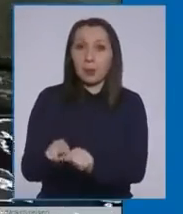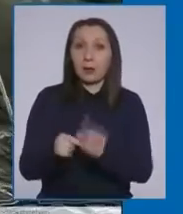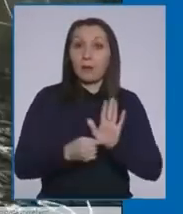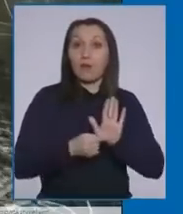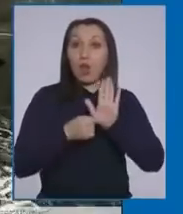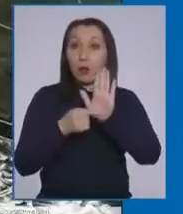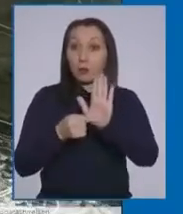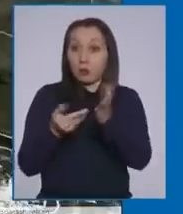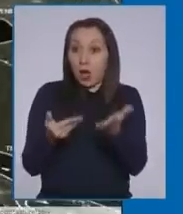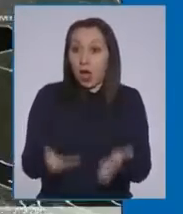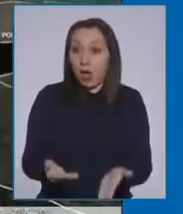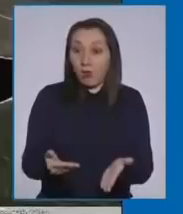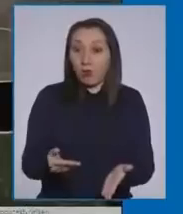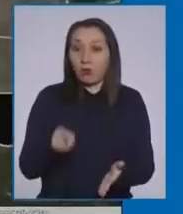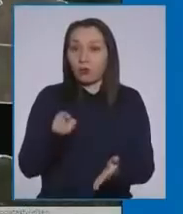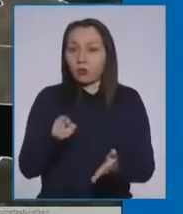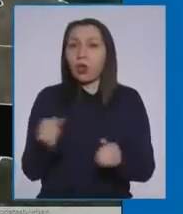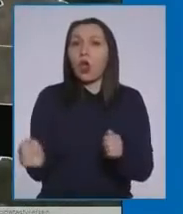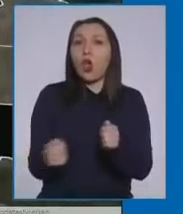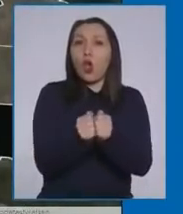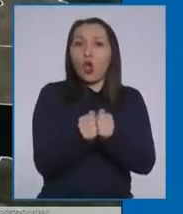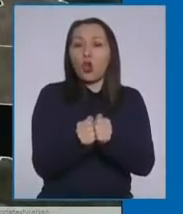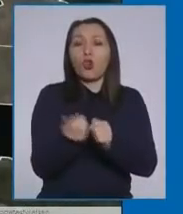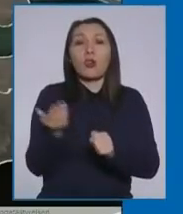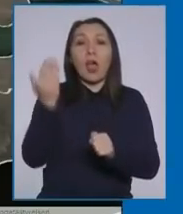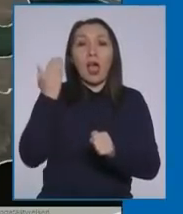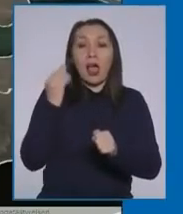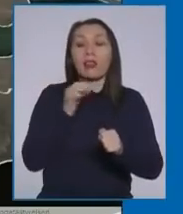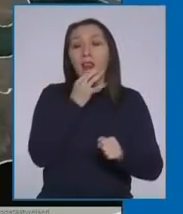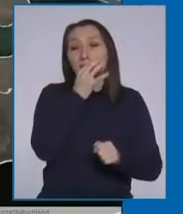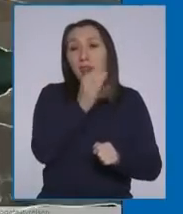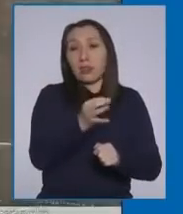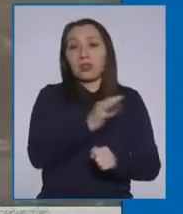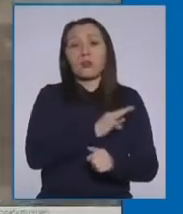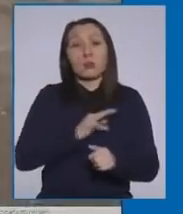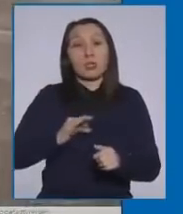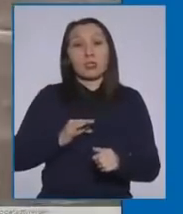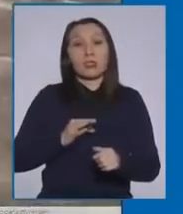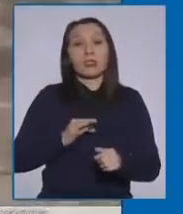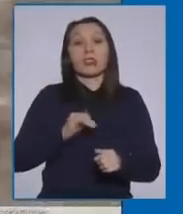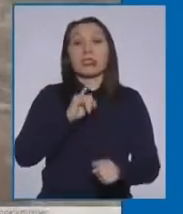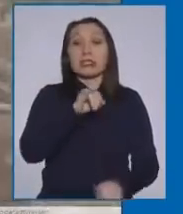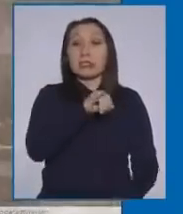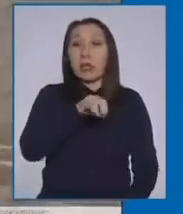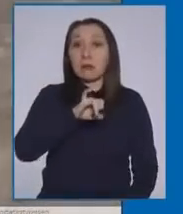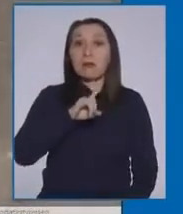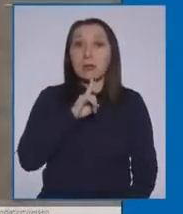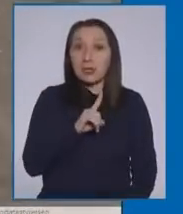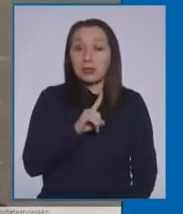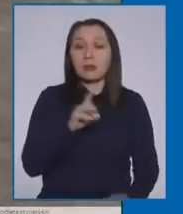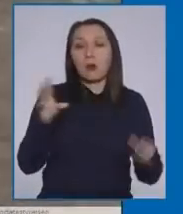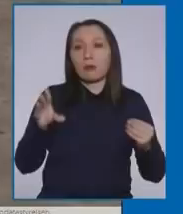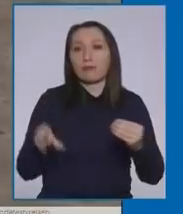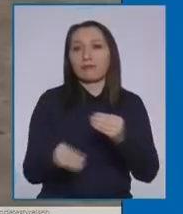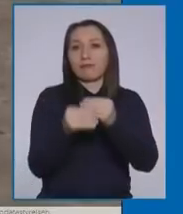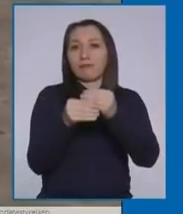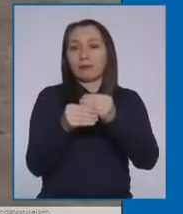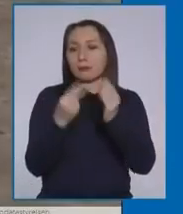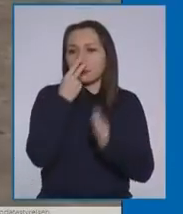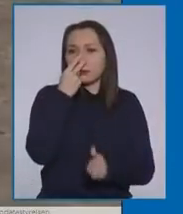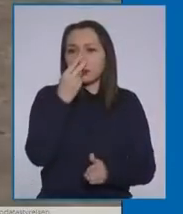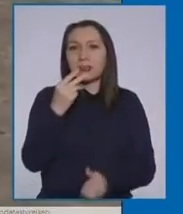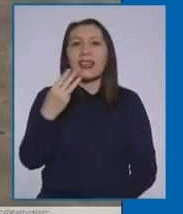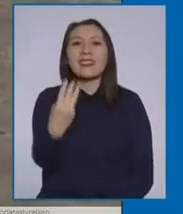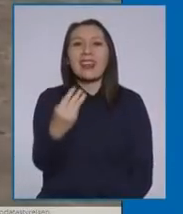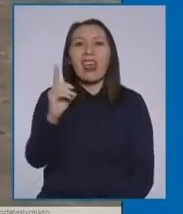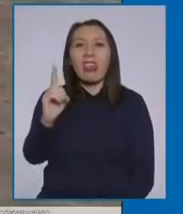visor que les vamos a mostrar a continuación se complementa con el anteriormente expuesto por el ministro Samit, que ofrece una mirada en